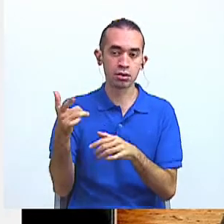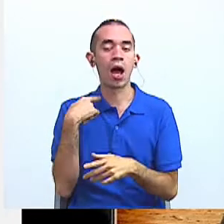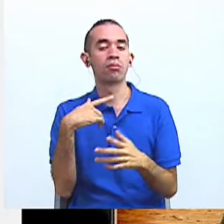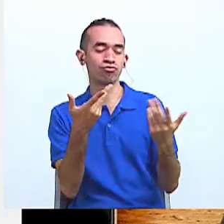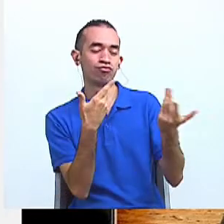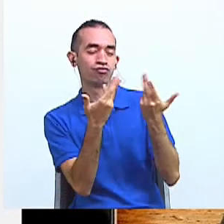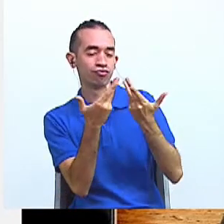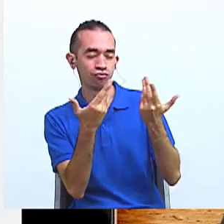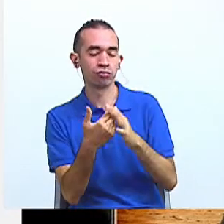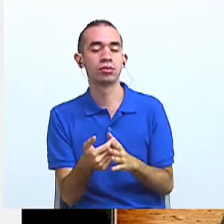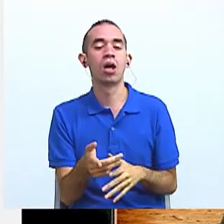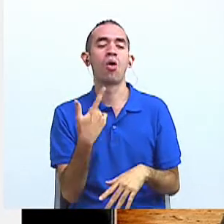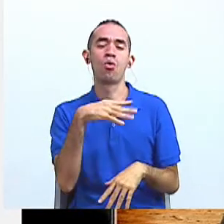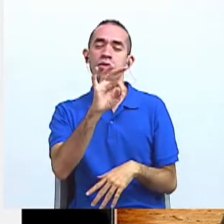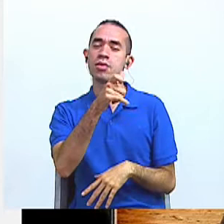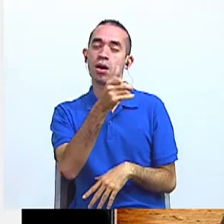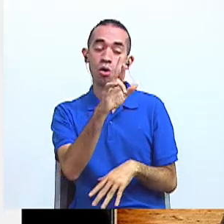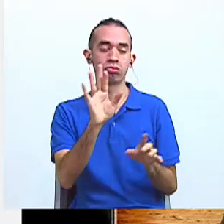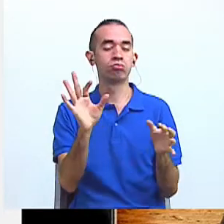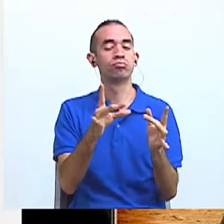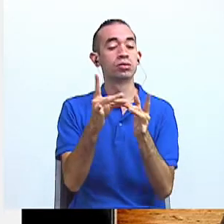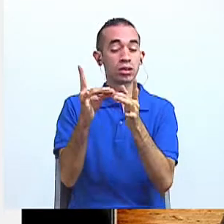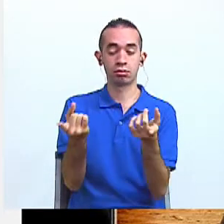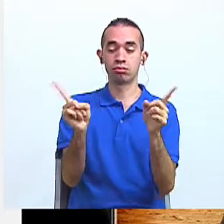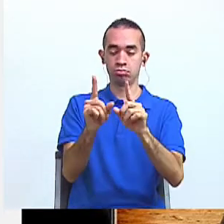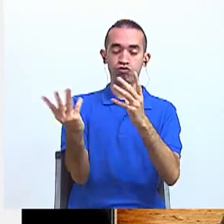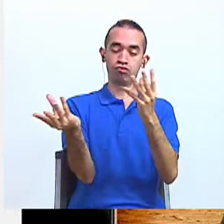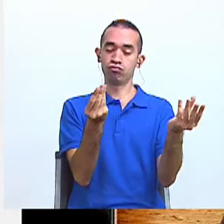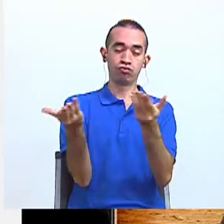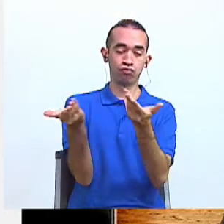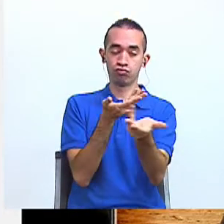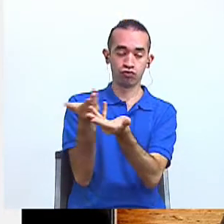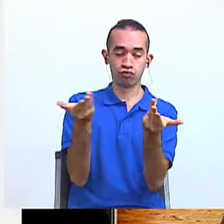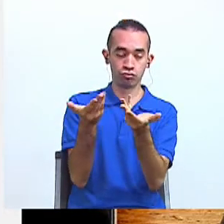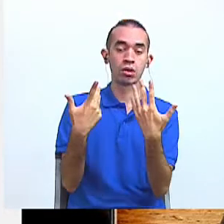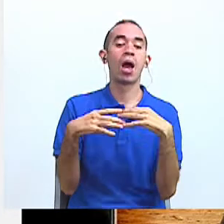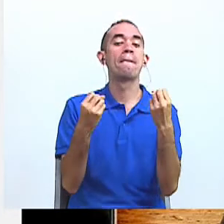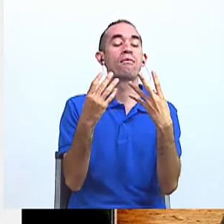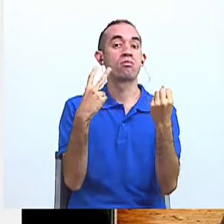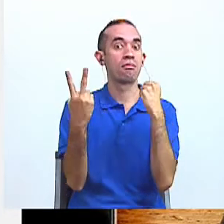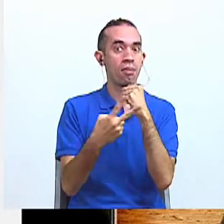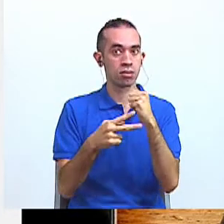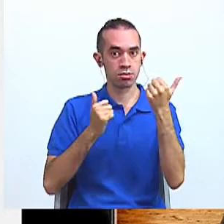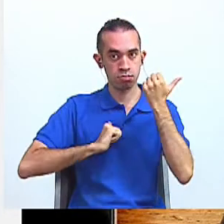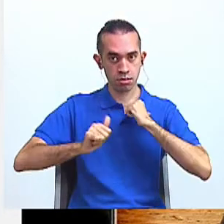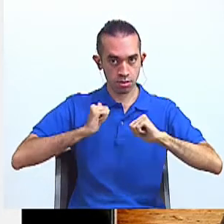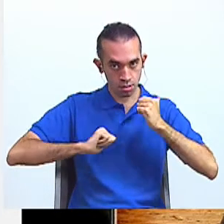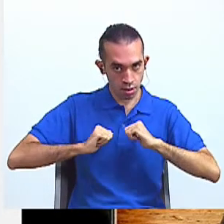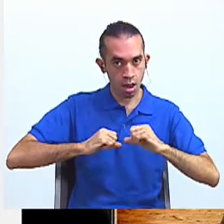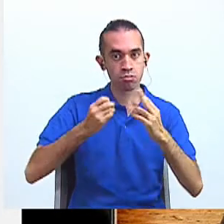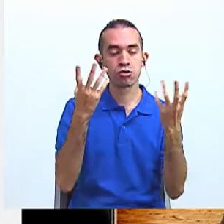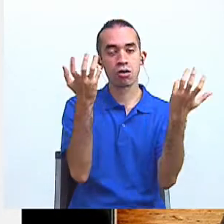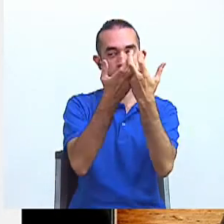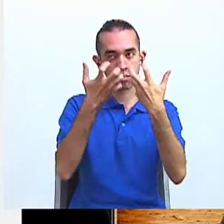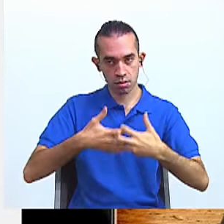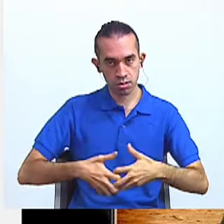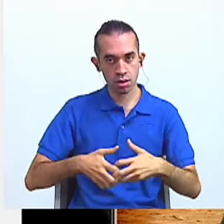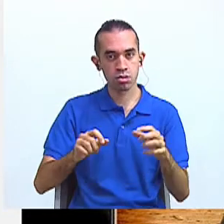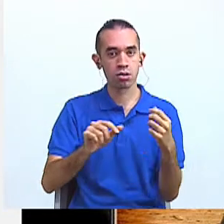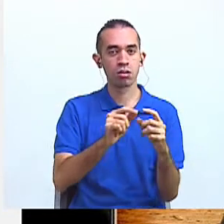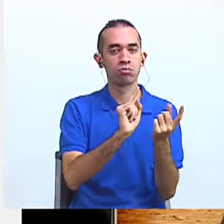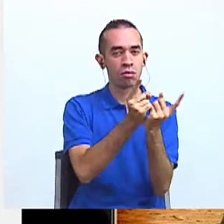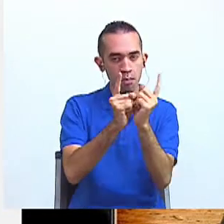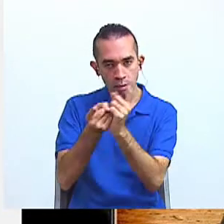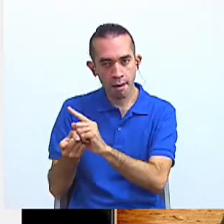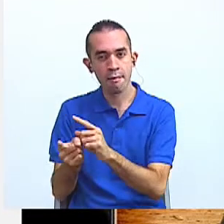muchas veces representada y hecha en múltiples adaptaciones a otras lenguas